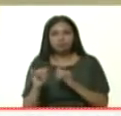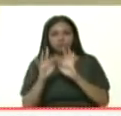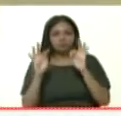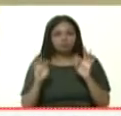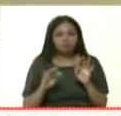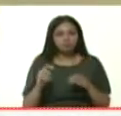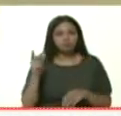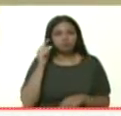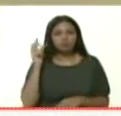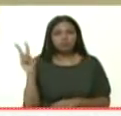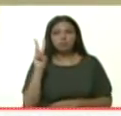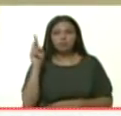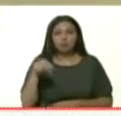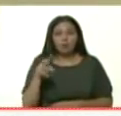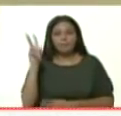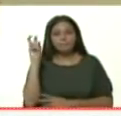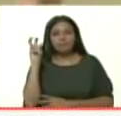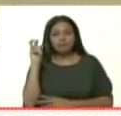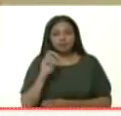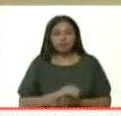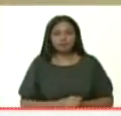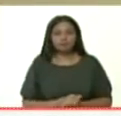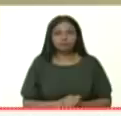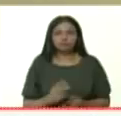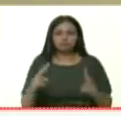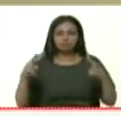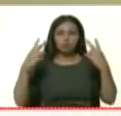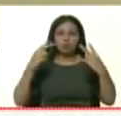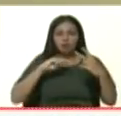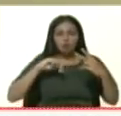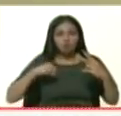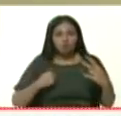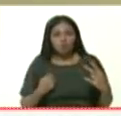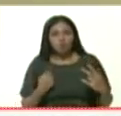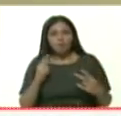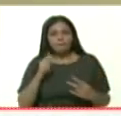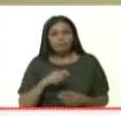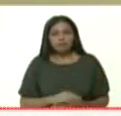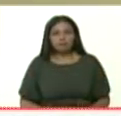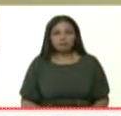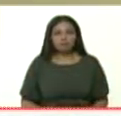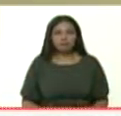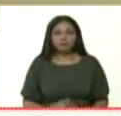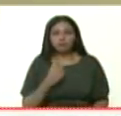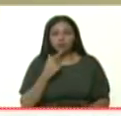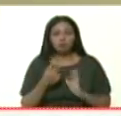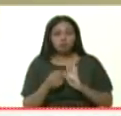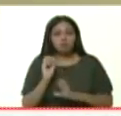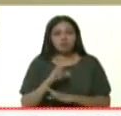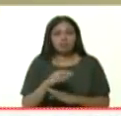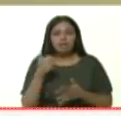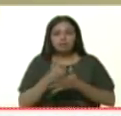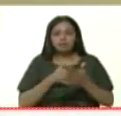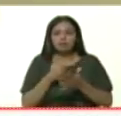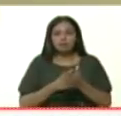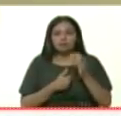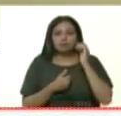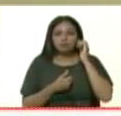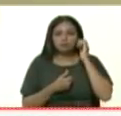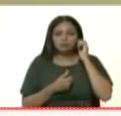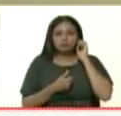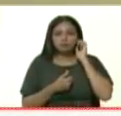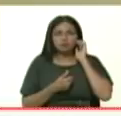mujeres de Venezuela, hoy viernes, que nos escuchan. Le transmito un mensaje de batalla, de